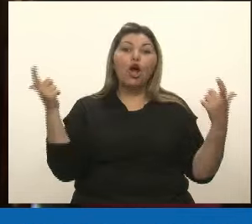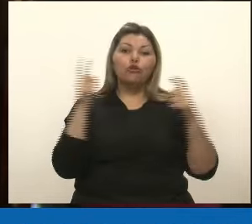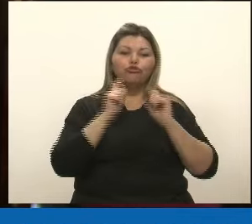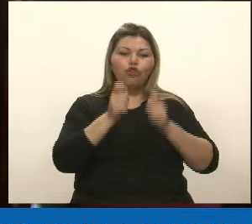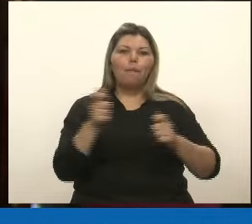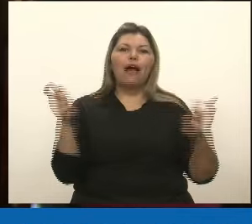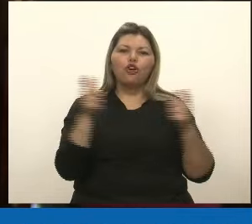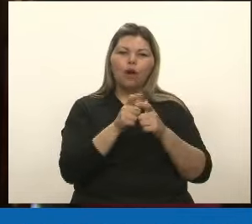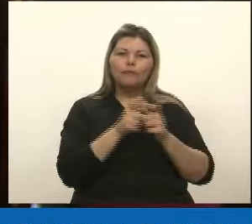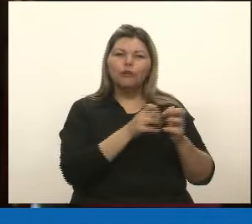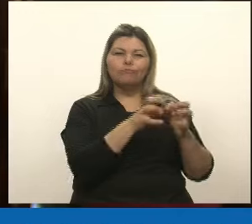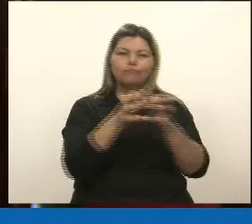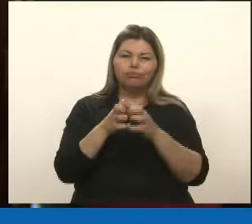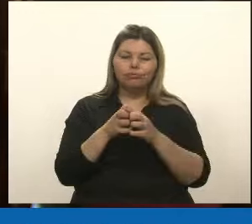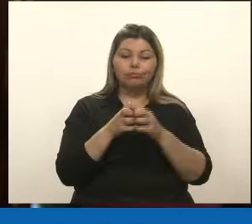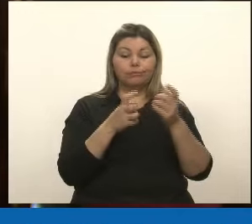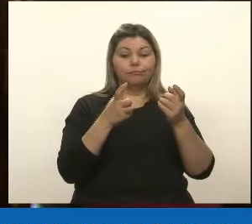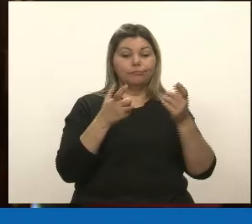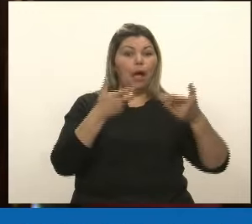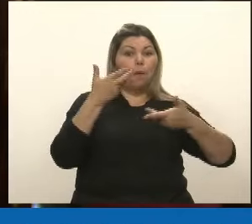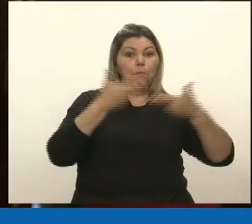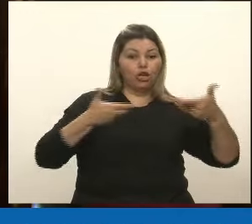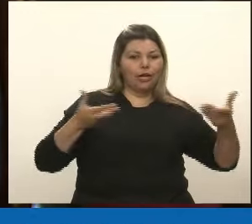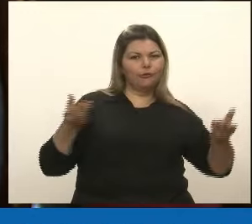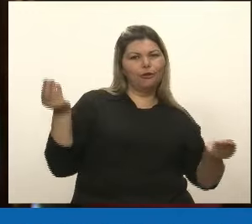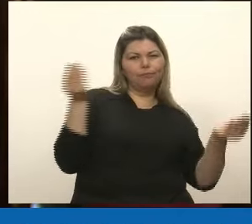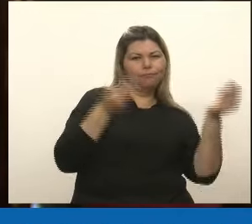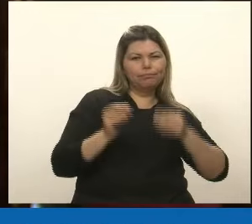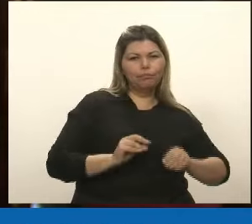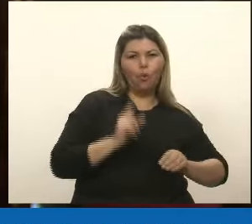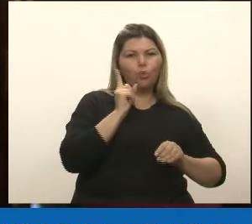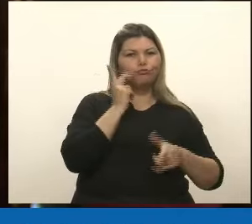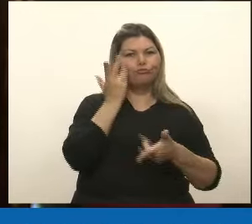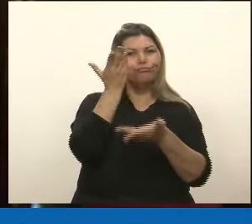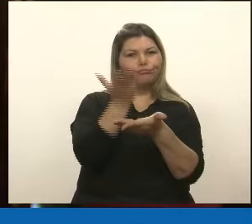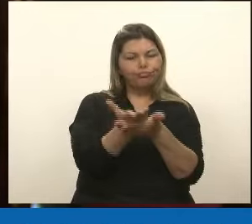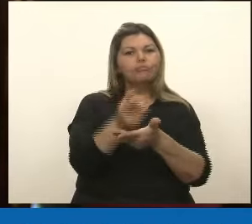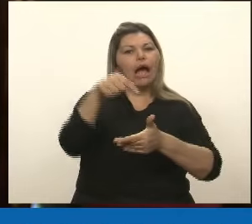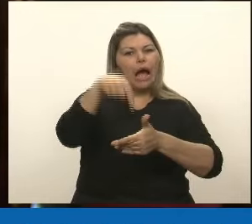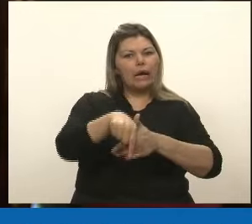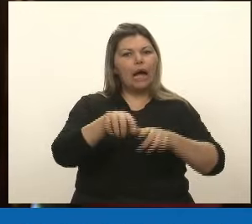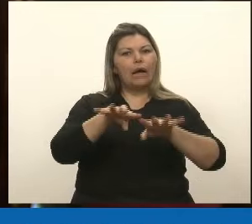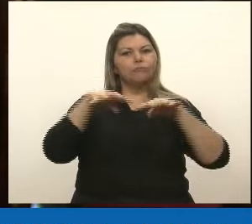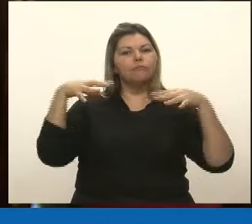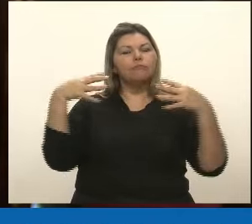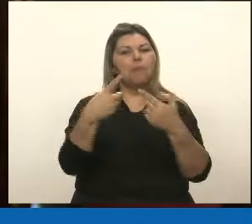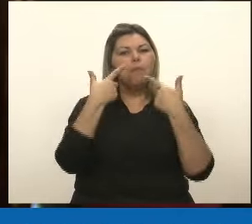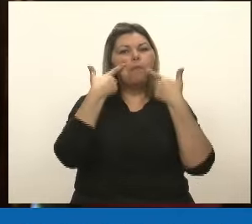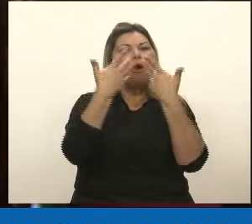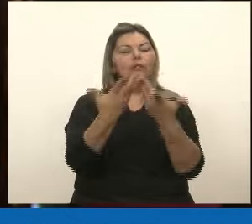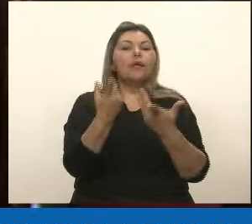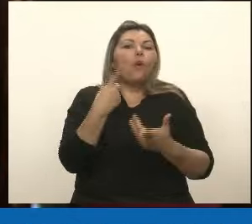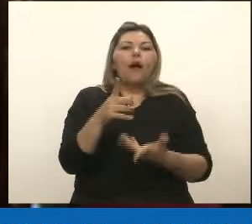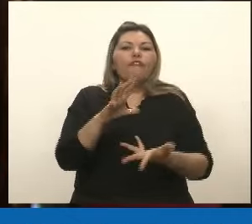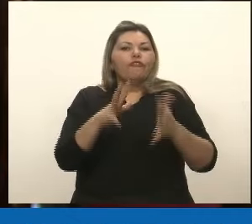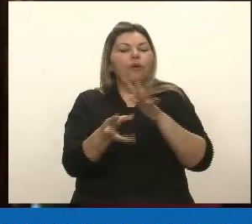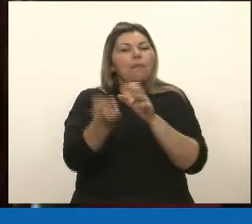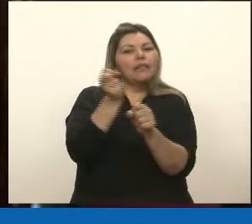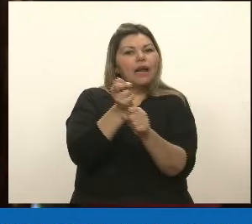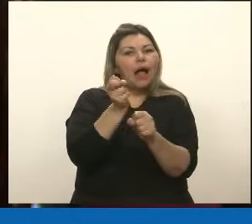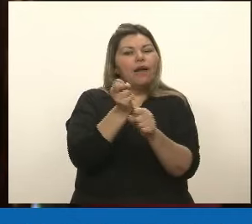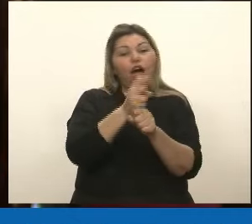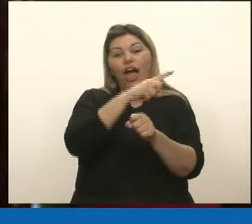un solo esquema y traerlo acá y ofrecerle al pueblo argentino lo que va a ser la percepción del trabajador del Estado, ¿verdad? En sus distintas